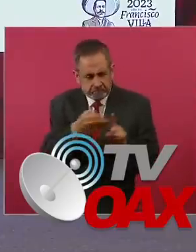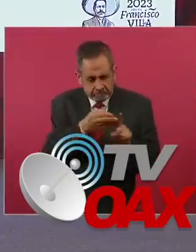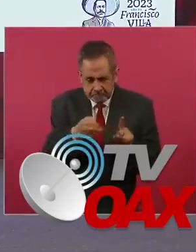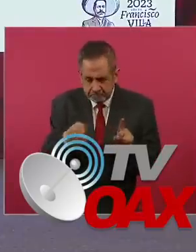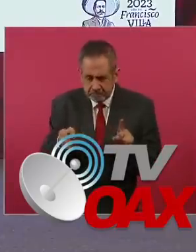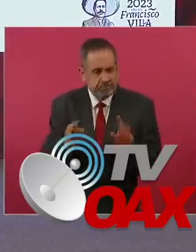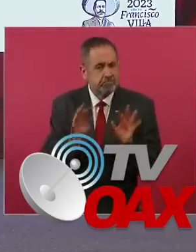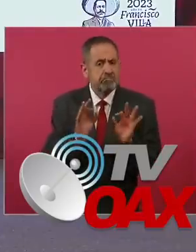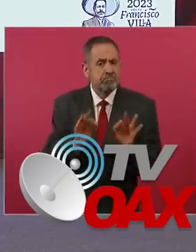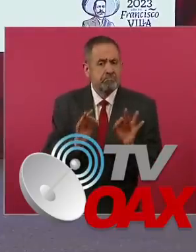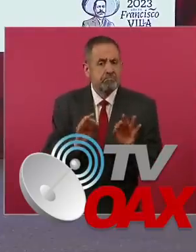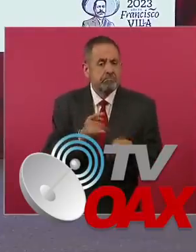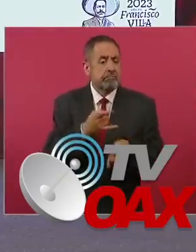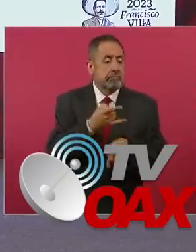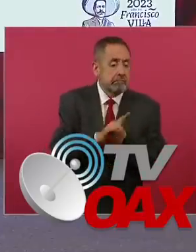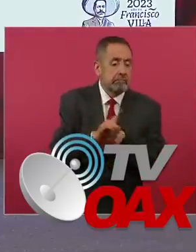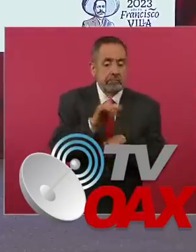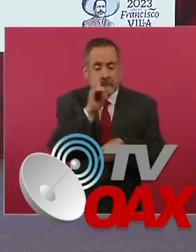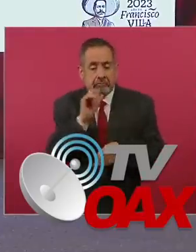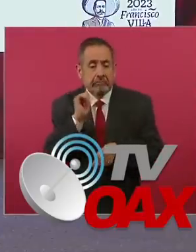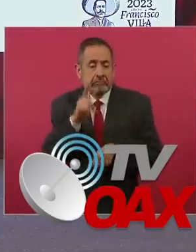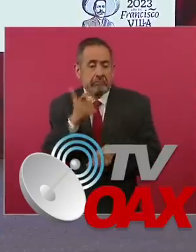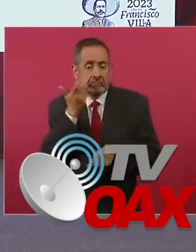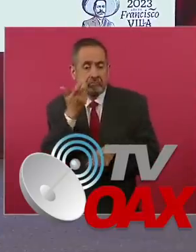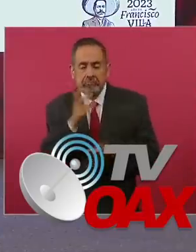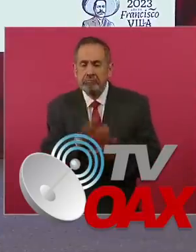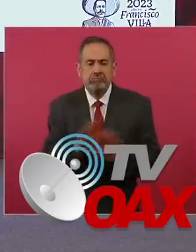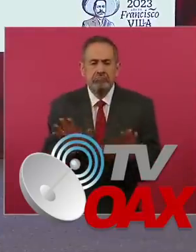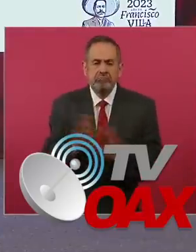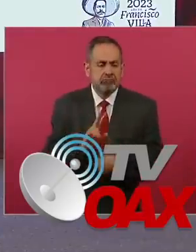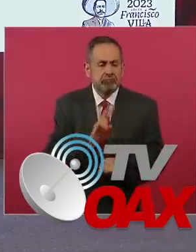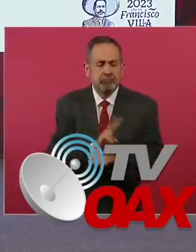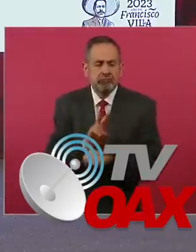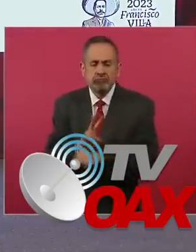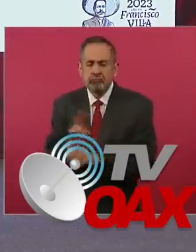pudieran emitir el fallo. ¿En qué estamos ahora?